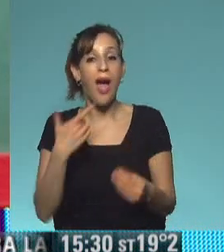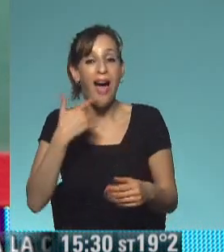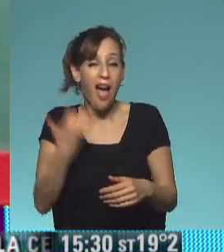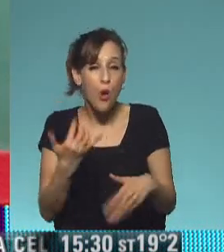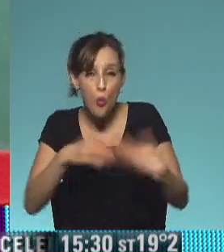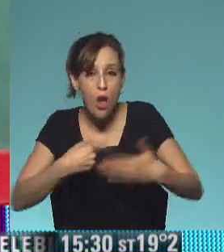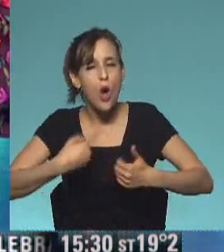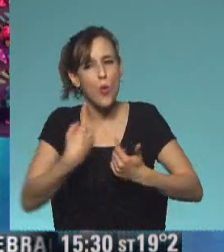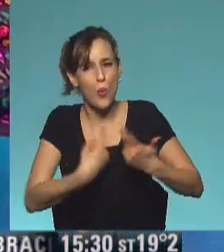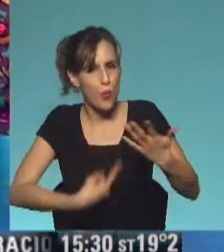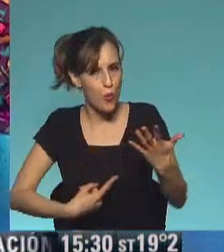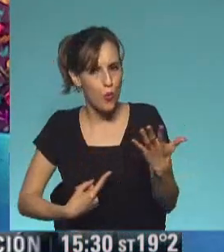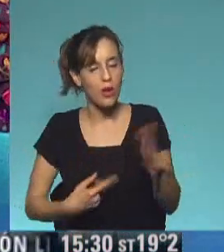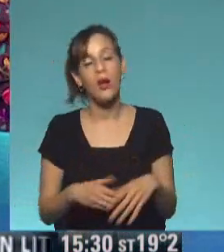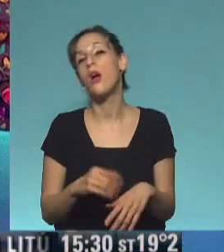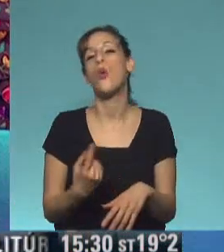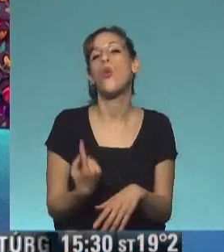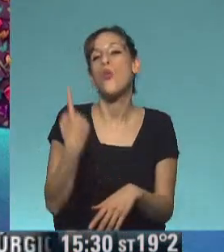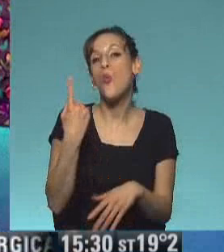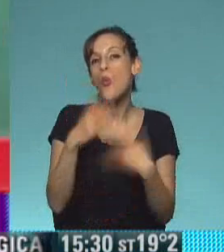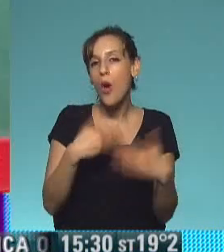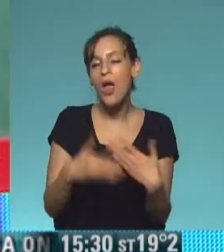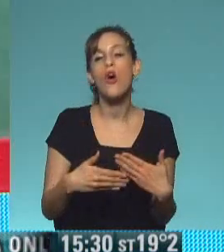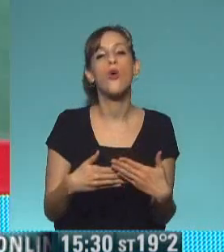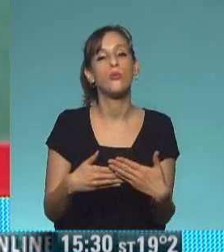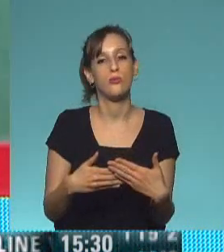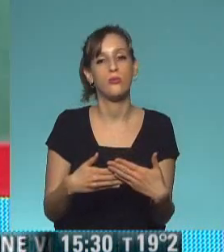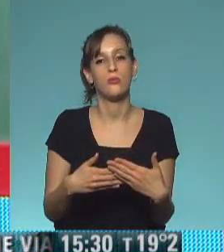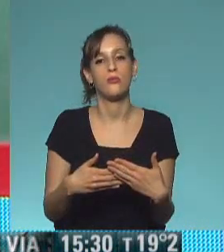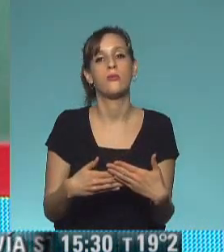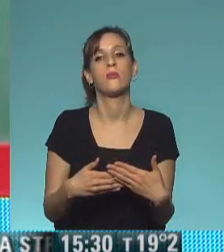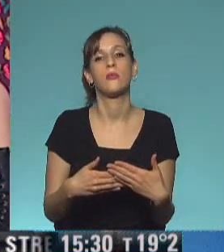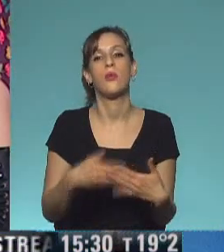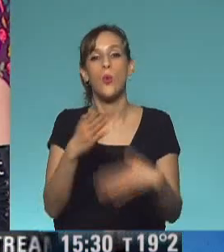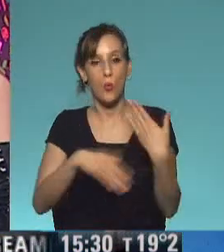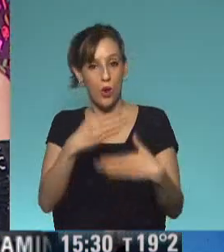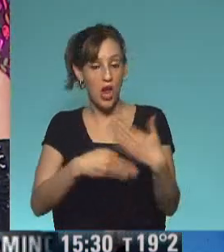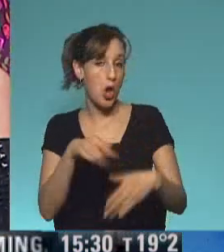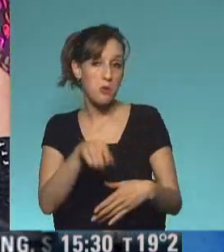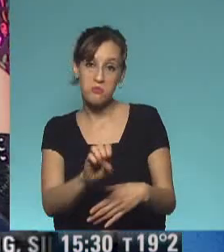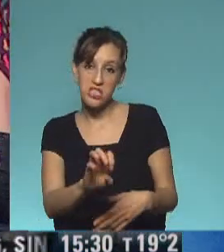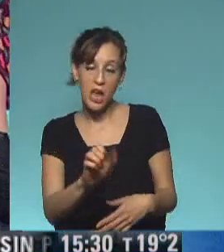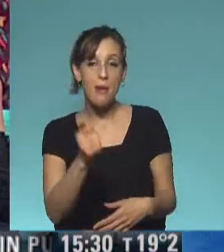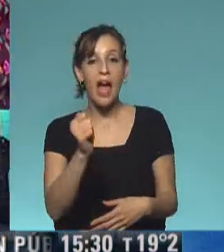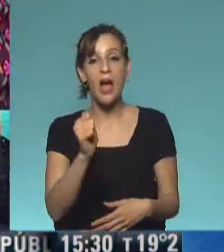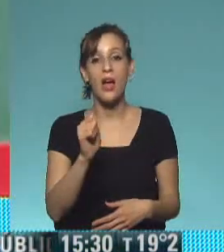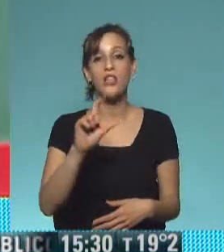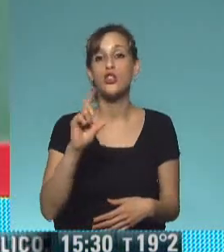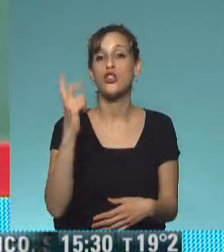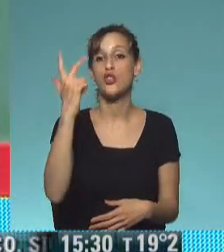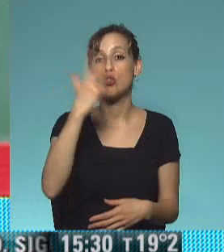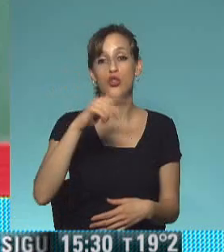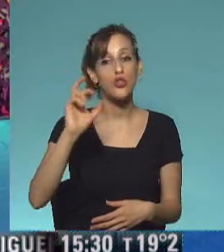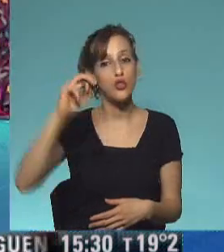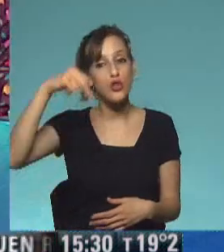frijoles en Perú. ¿Sí? Hay uno que es muy sencillo que se llama Al Chontis. Al chontis. ¿Sí? Chontis. Ah, todo